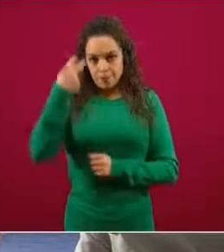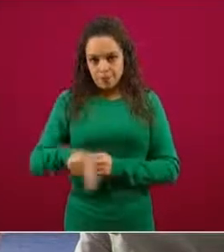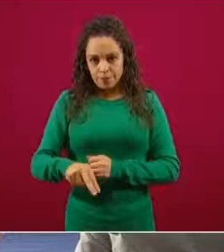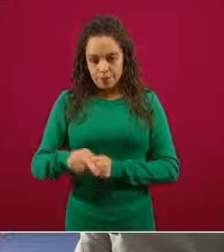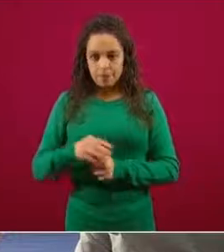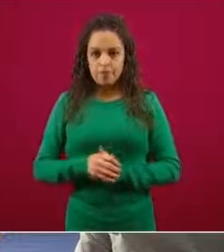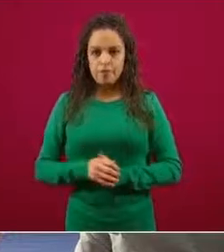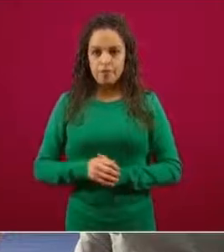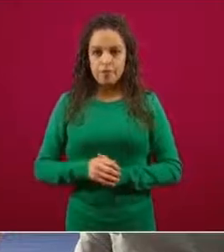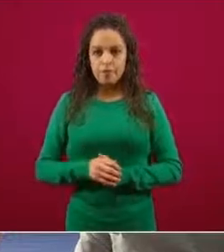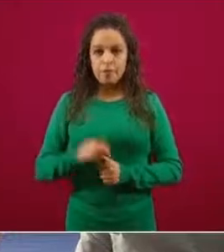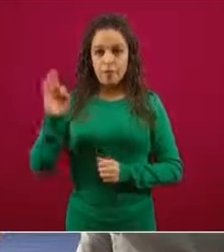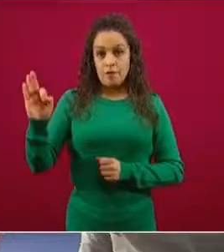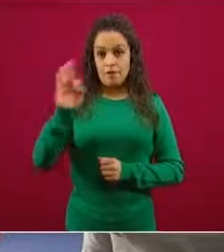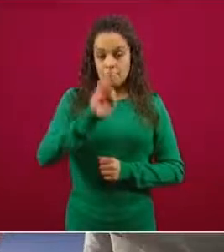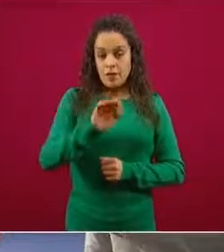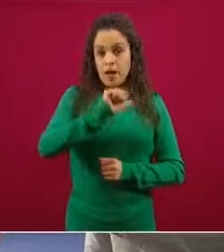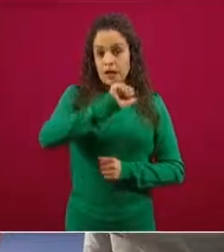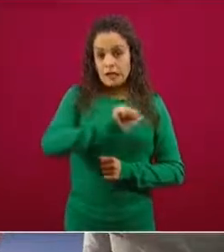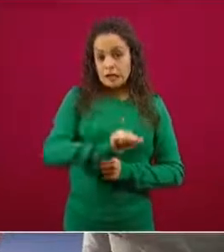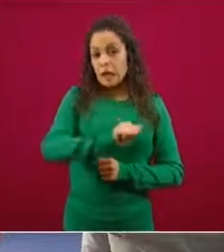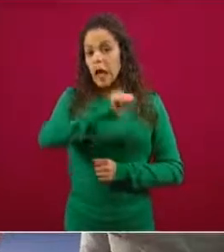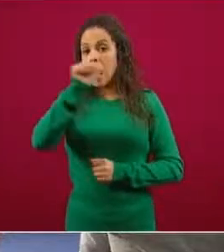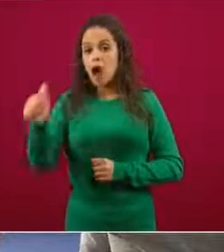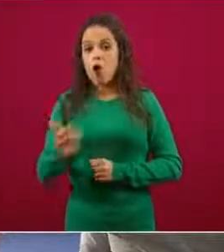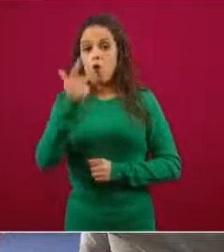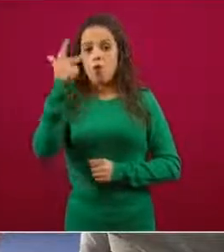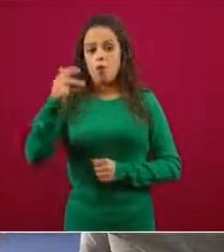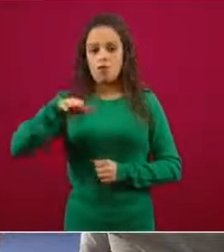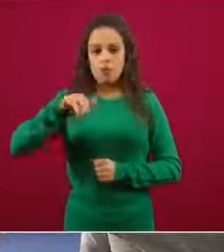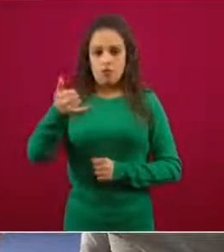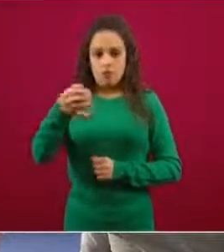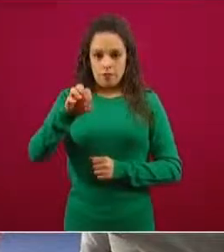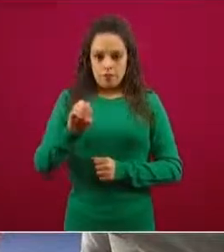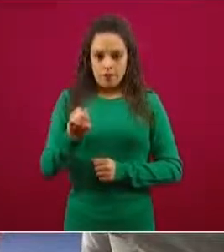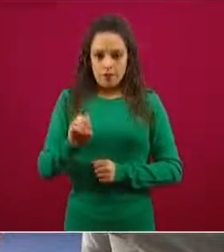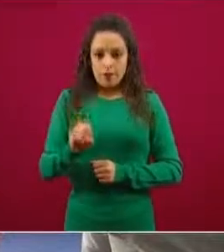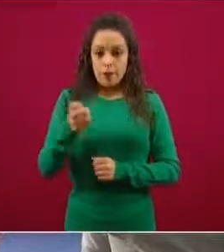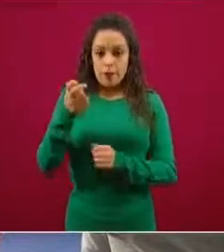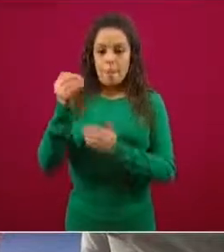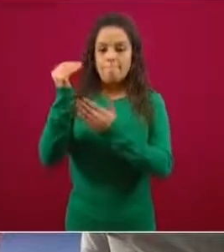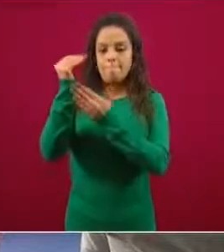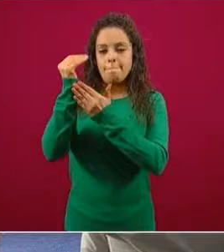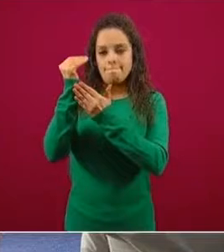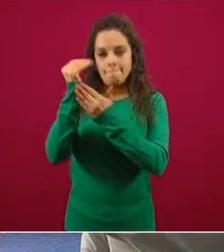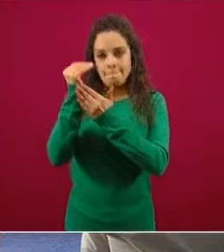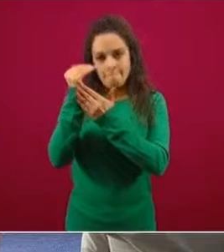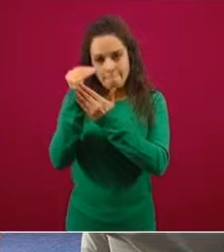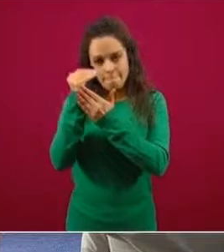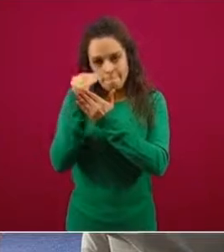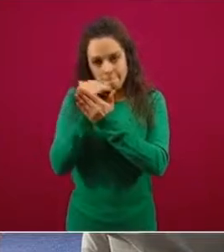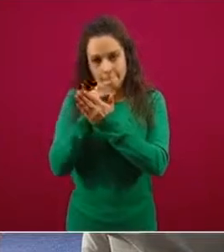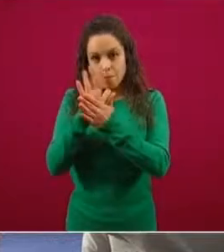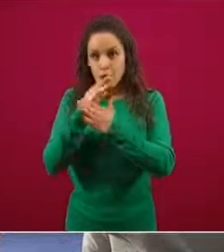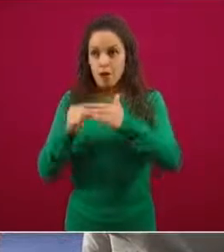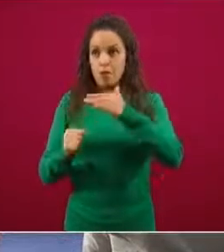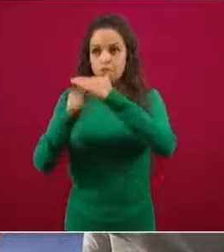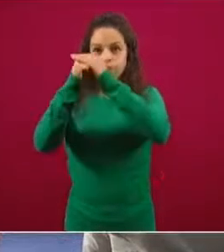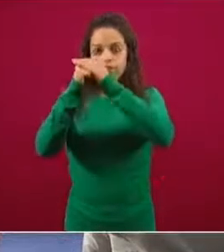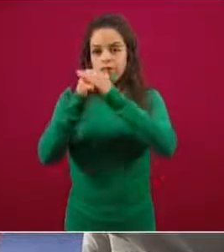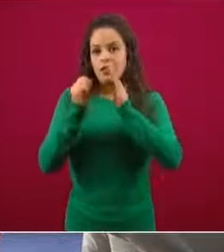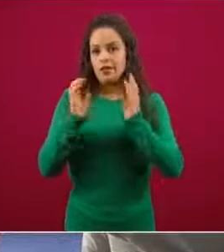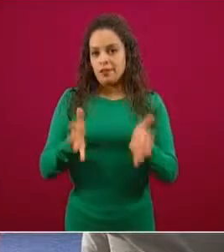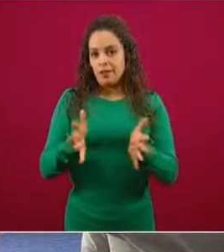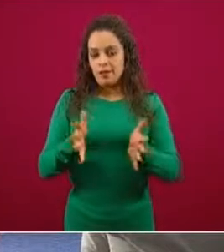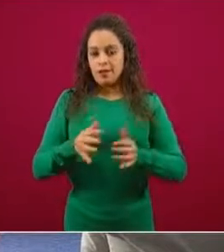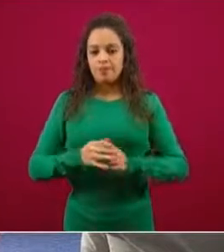de mayo. Y ya empezaría a estar en la zona de declive, en la disminución de casos, y esta, si no tengo mal